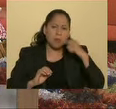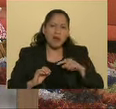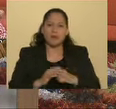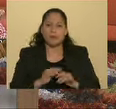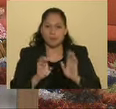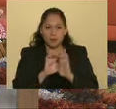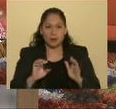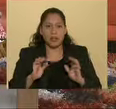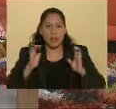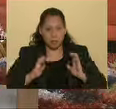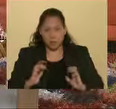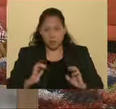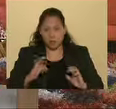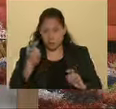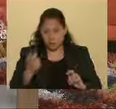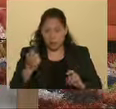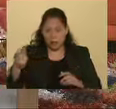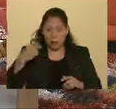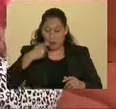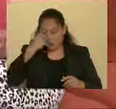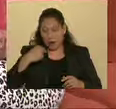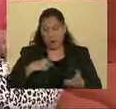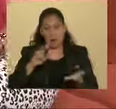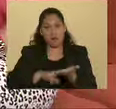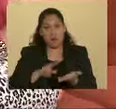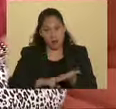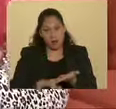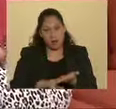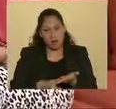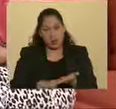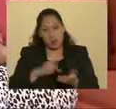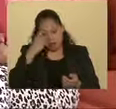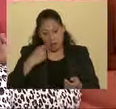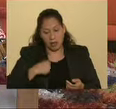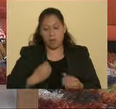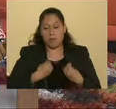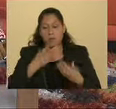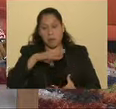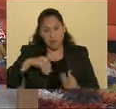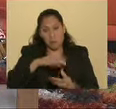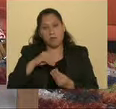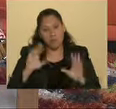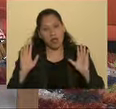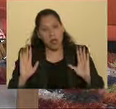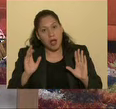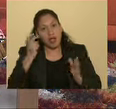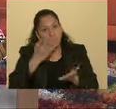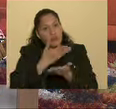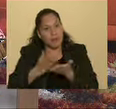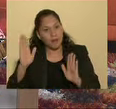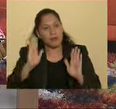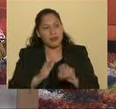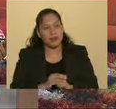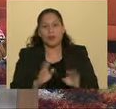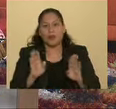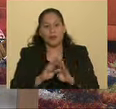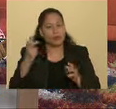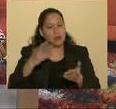el cuerpo es lo que te va a hacer valer... Pues para gozar, para pues pasar, sí, claro. para vivir, bueno, pero quitando esa parte que es inherente al